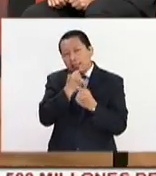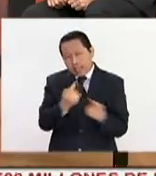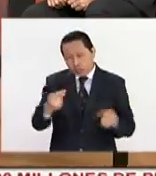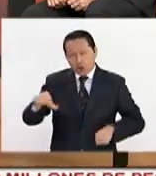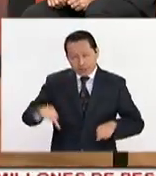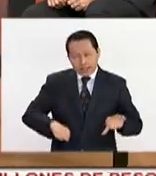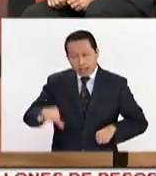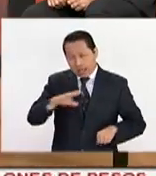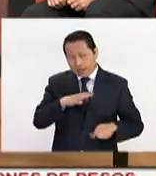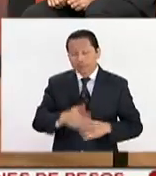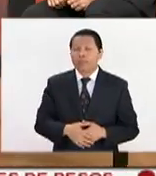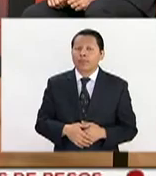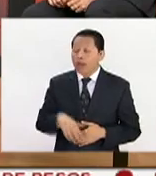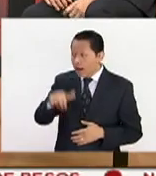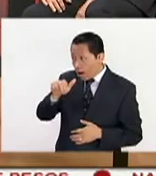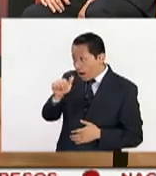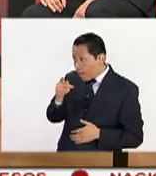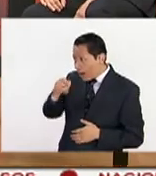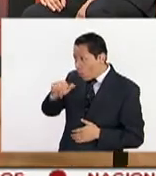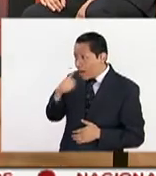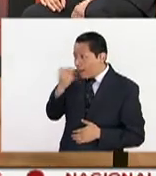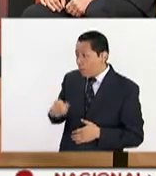esto. ¿Por qué